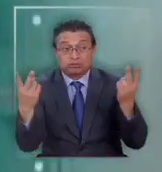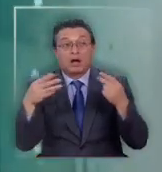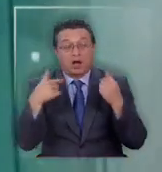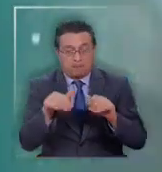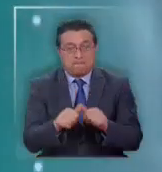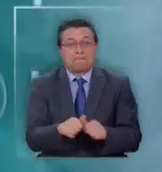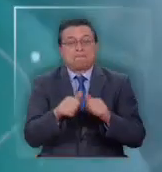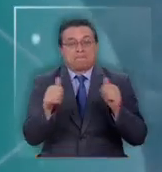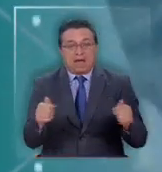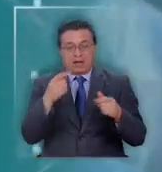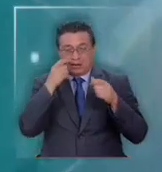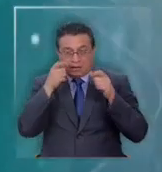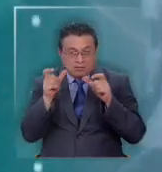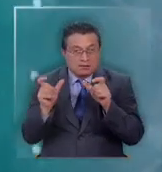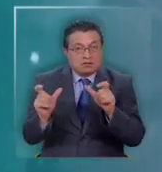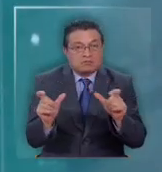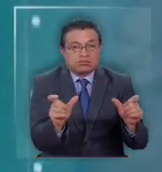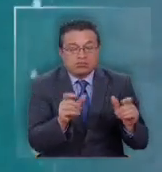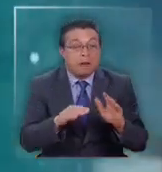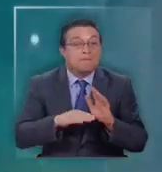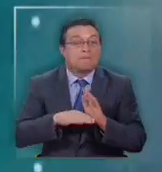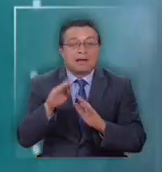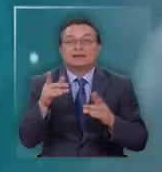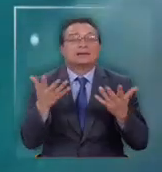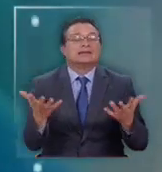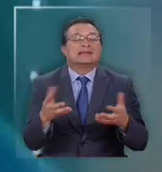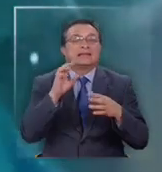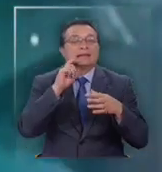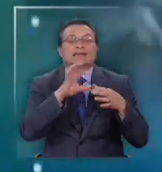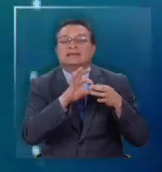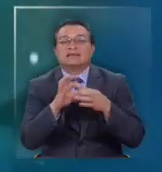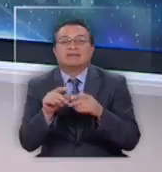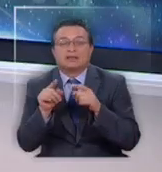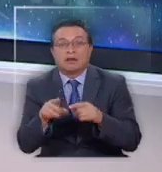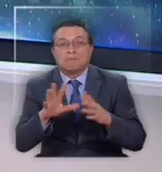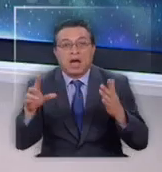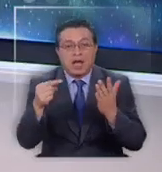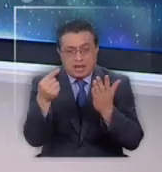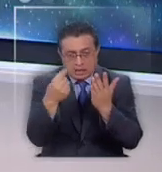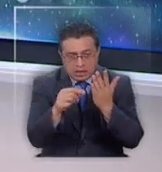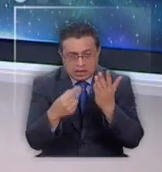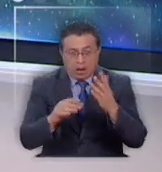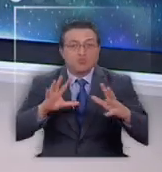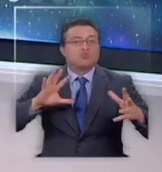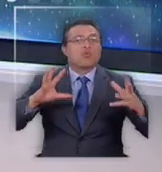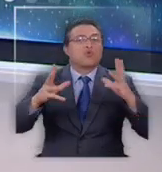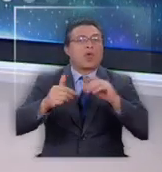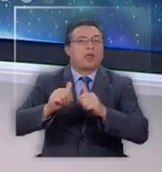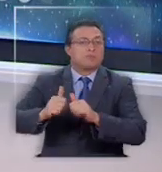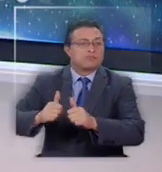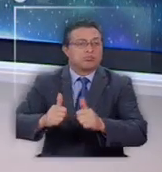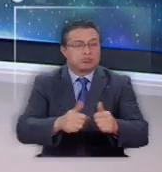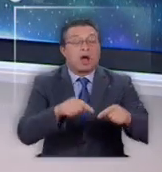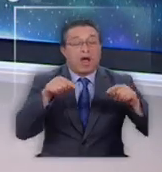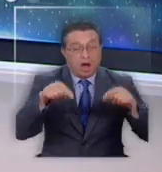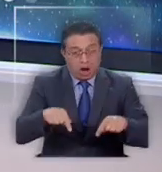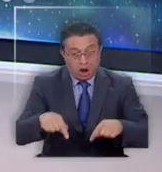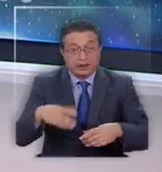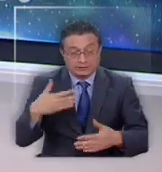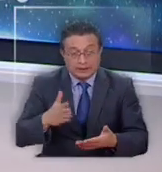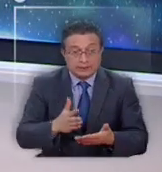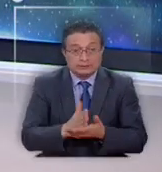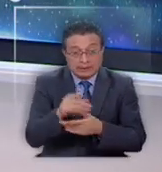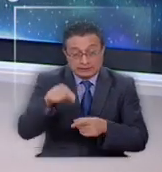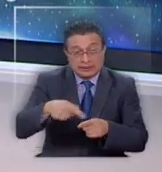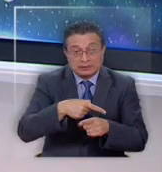robustecer la vigilancia activa esto es el más alto estándar de diagnóstico a nivel mundial que también lo estamos haciendo hoy día